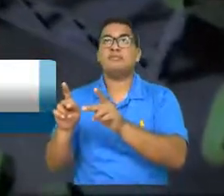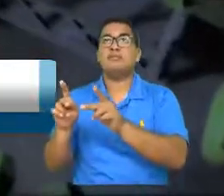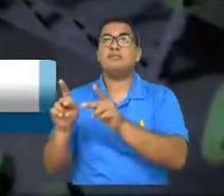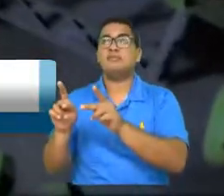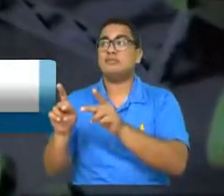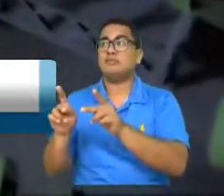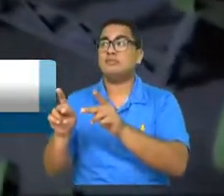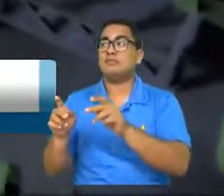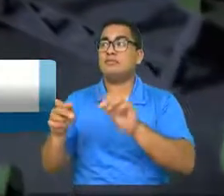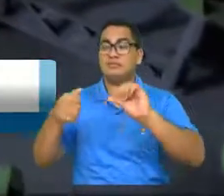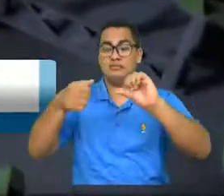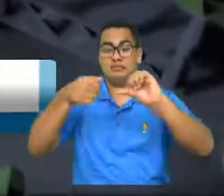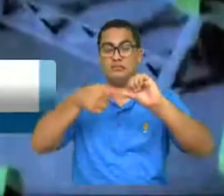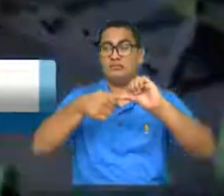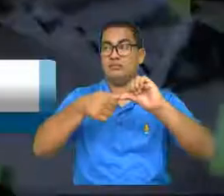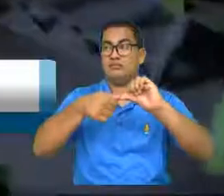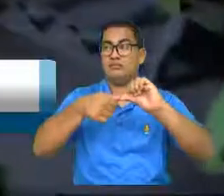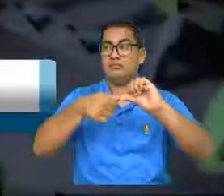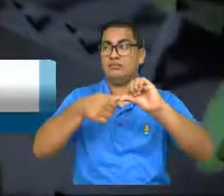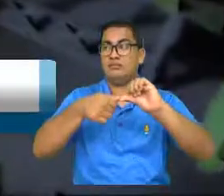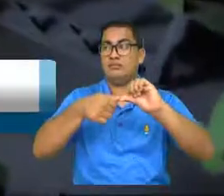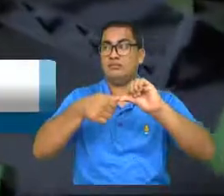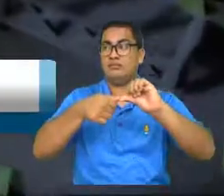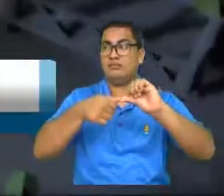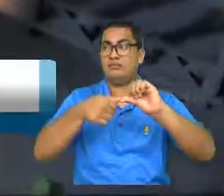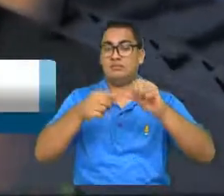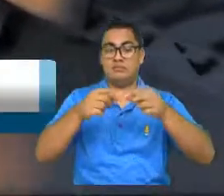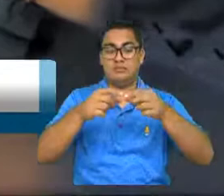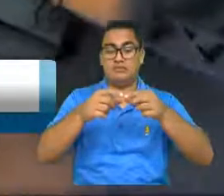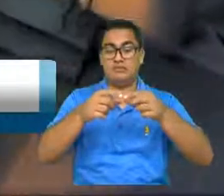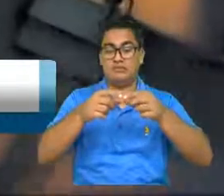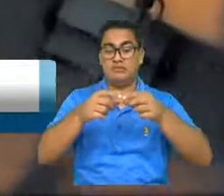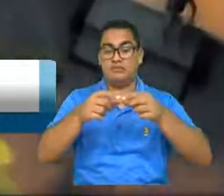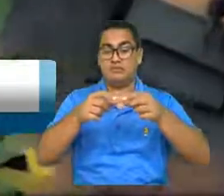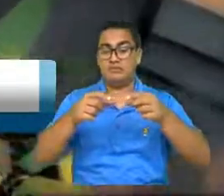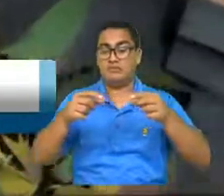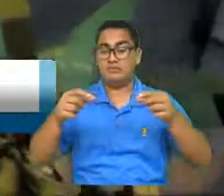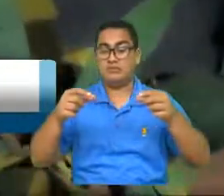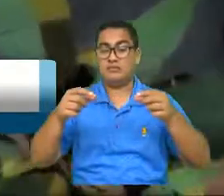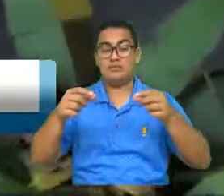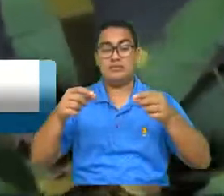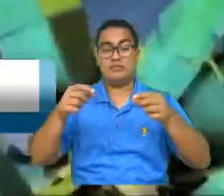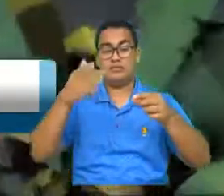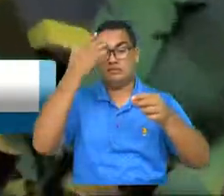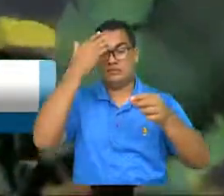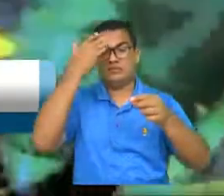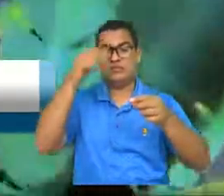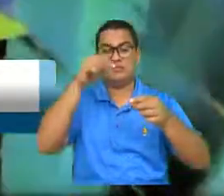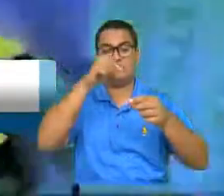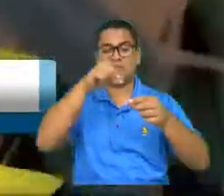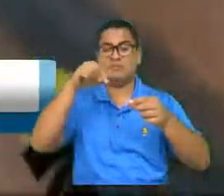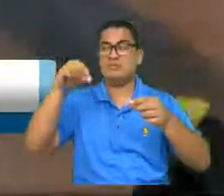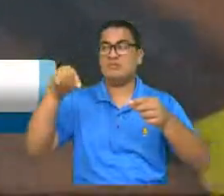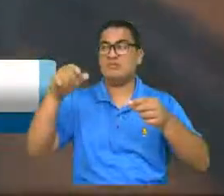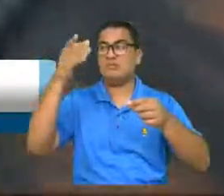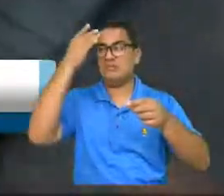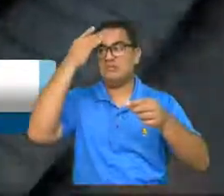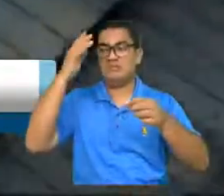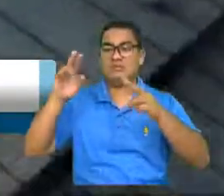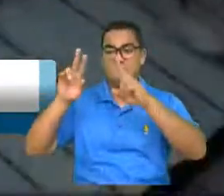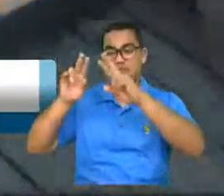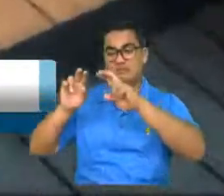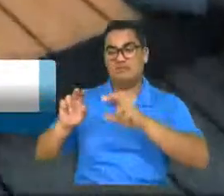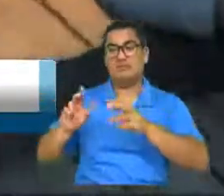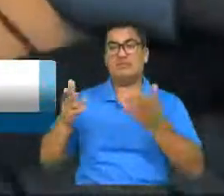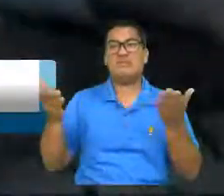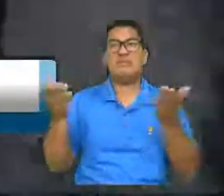lo pincha, le saca una gota de sangre, lo monta en una laminita y después es analizada. Entonces